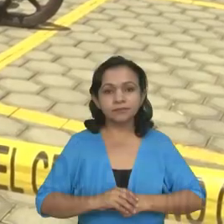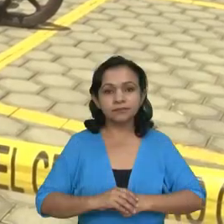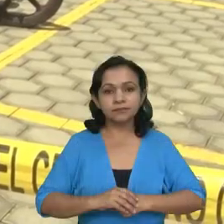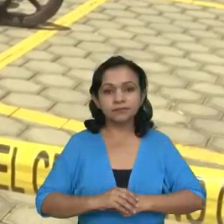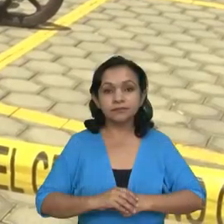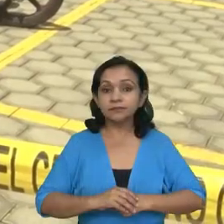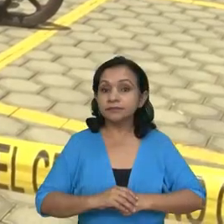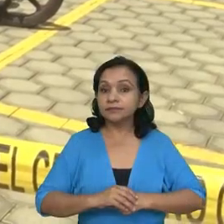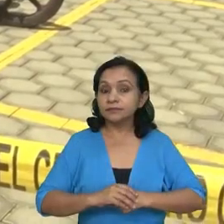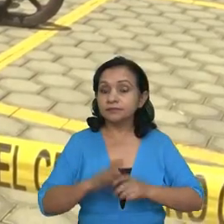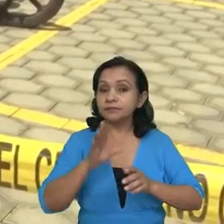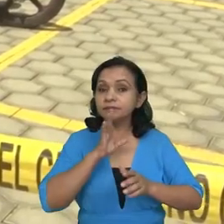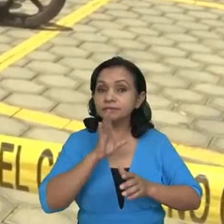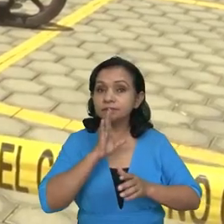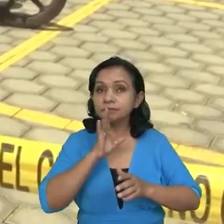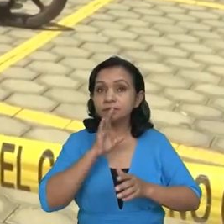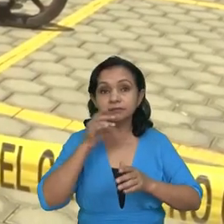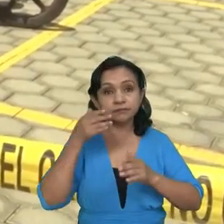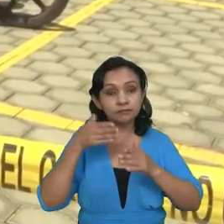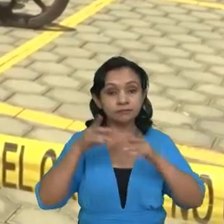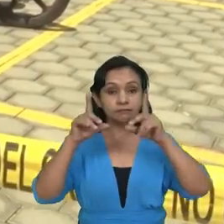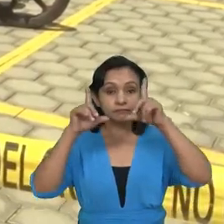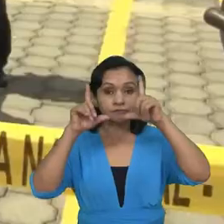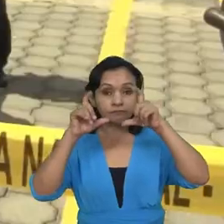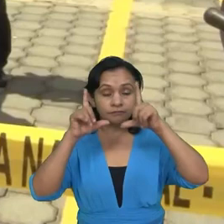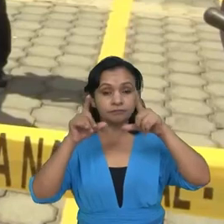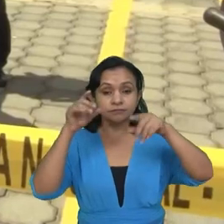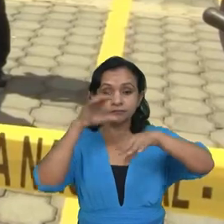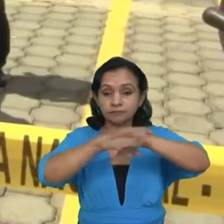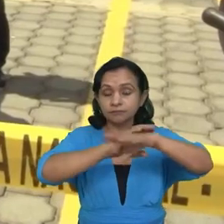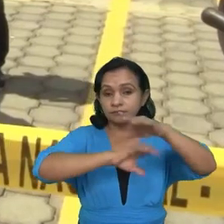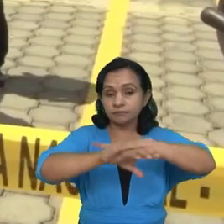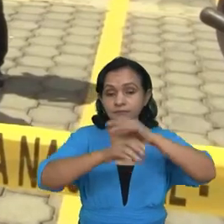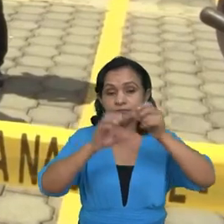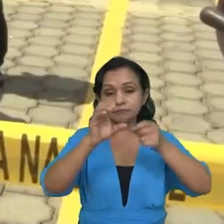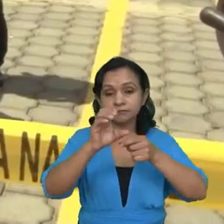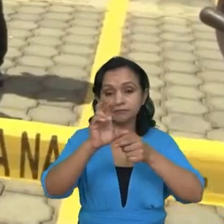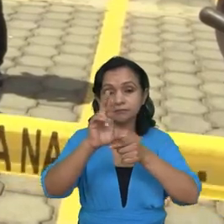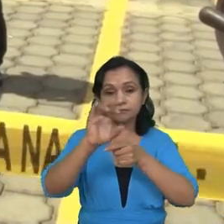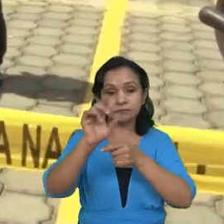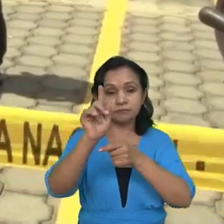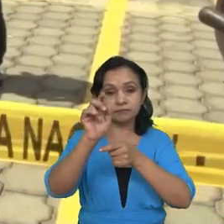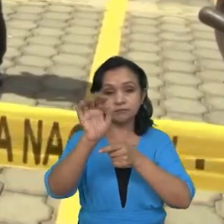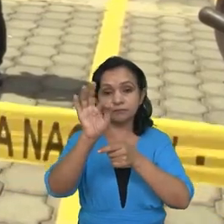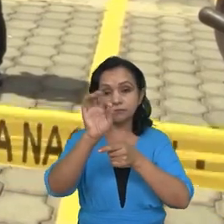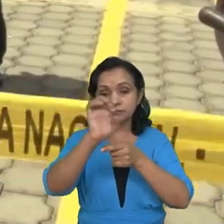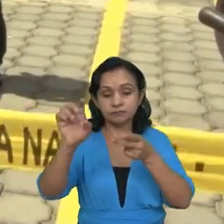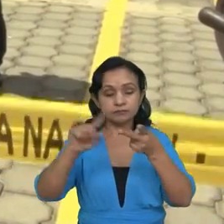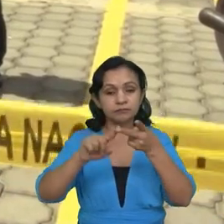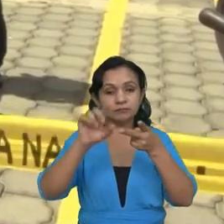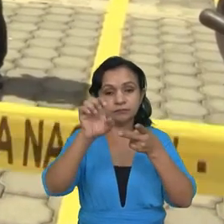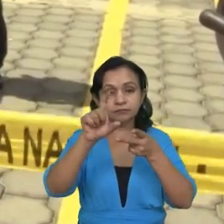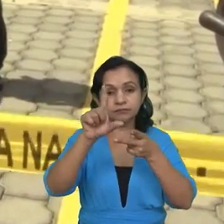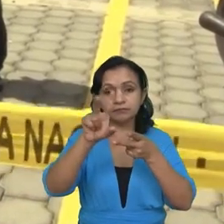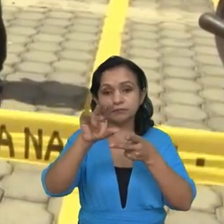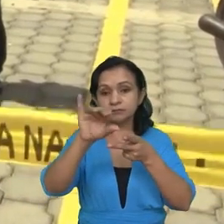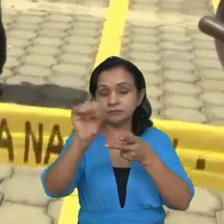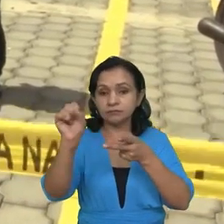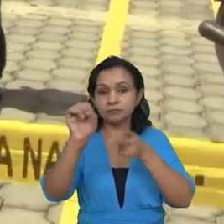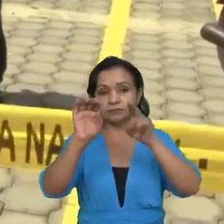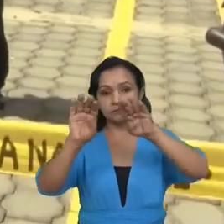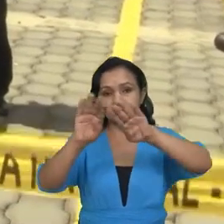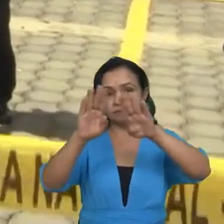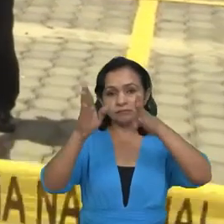el retrato hablado lleva a la policía la captura de los delincuentes de christopher silva y el vicente nos quienes abusaron de la